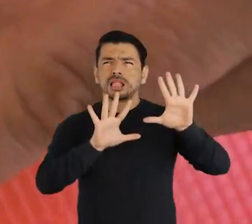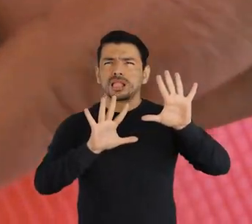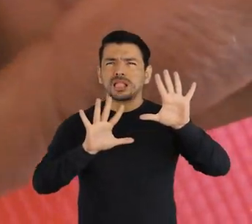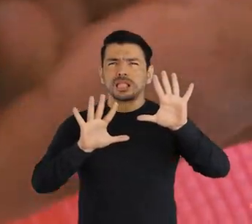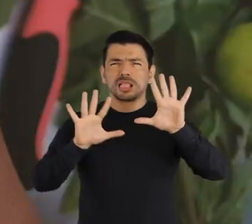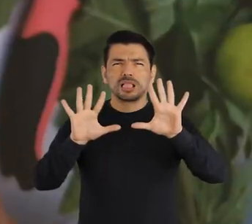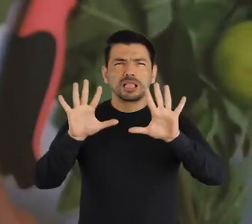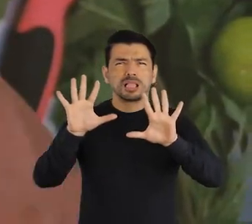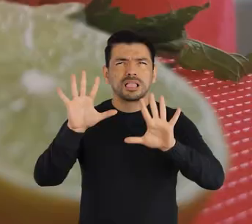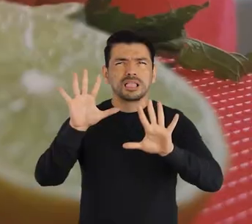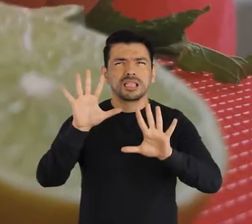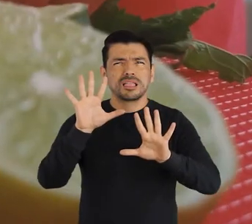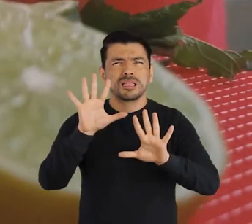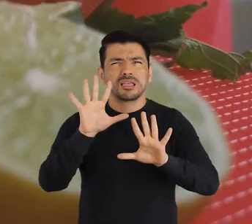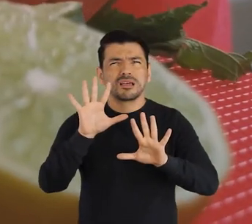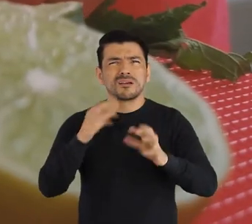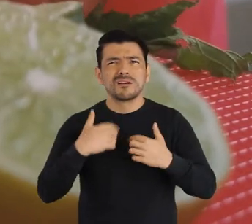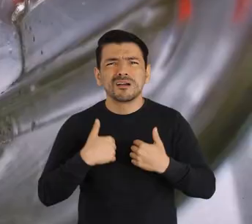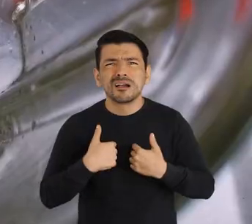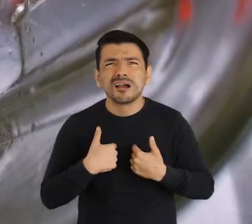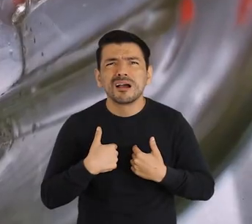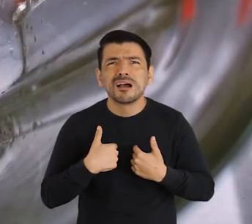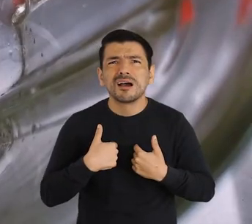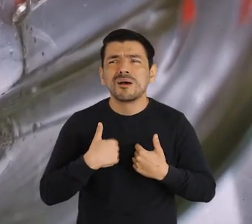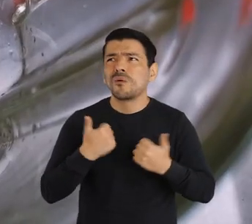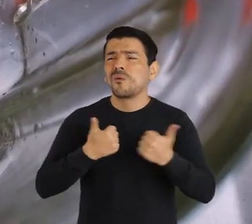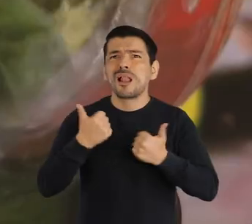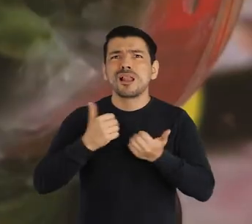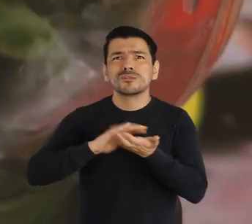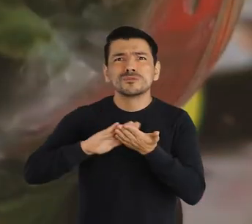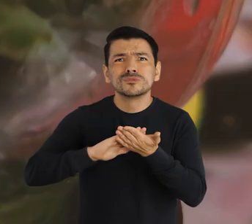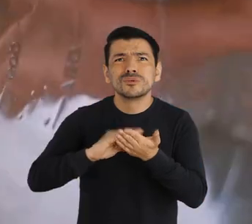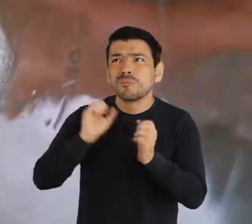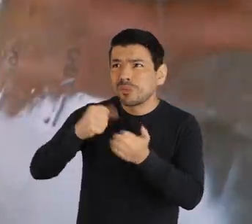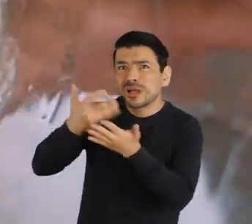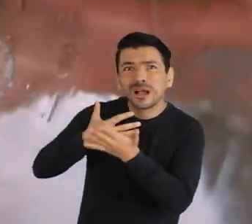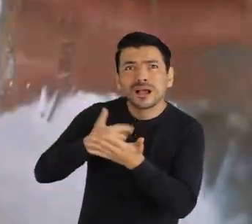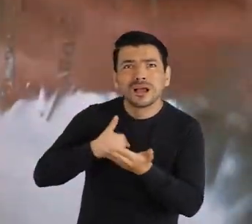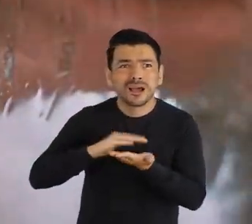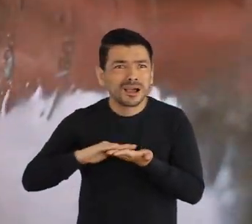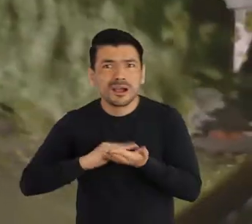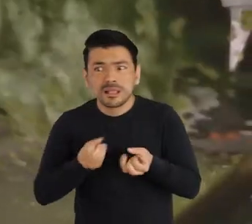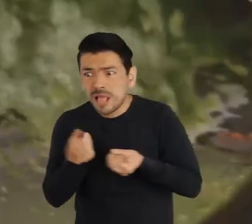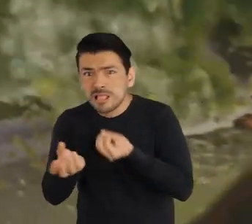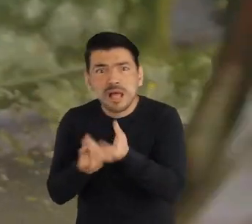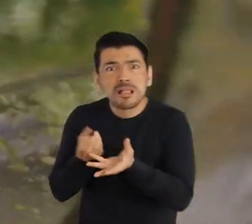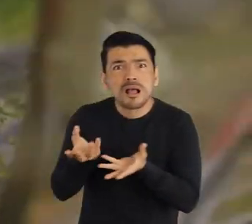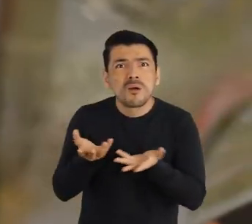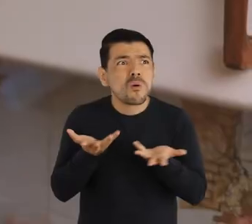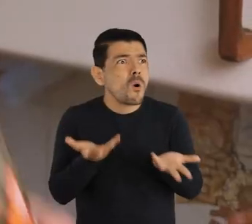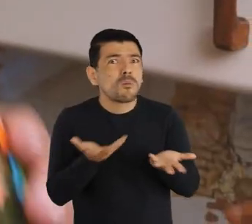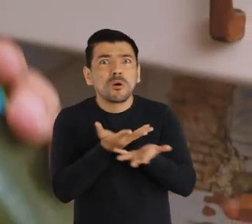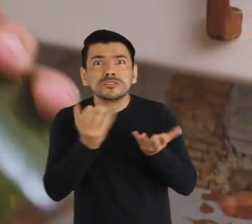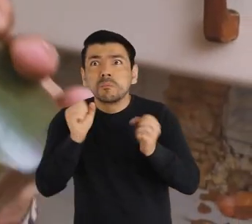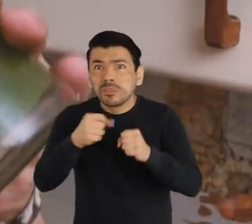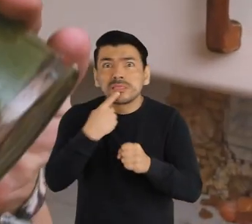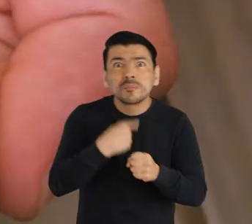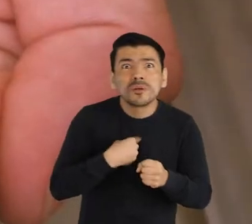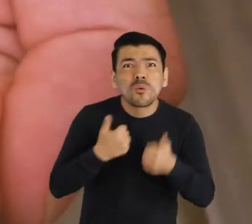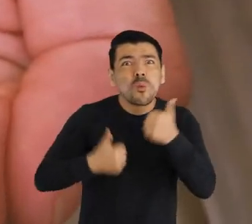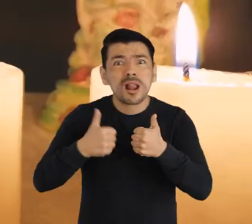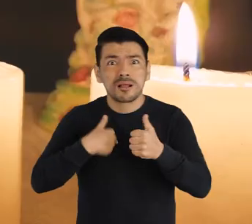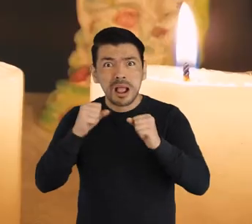Abrimos nuestros corazones a todas las posibles soluciones, a todo lo que prometiera detener tu